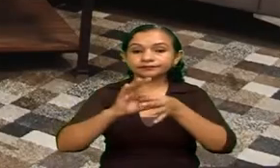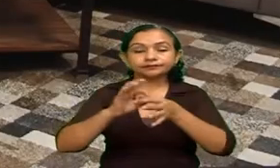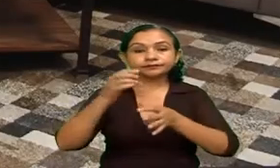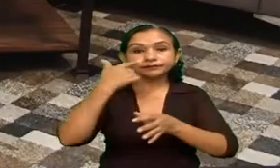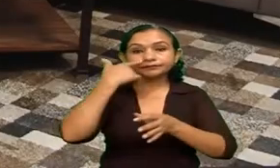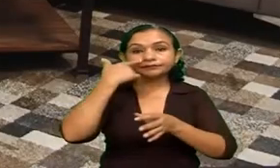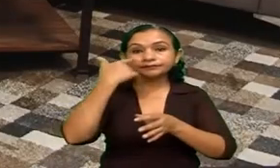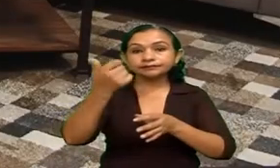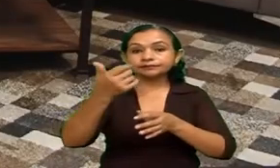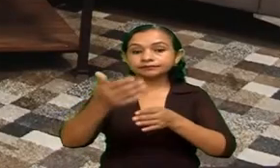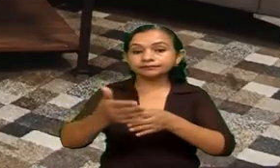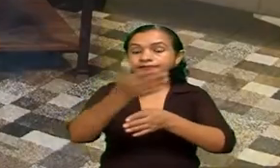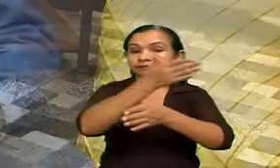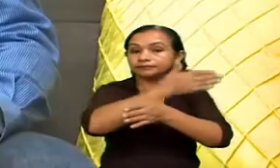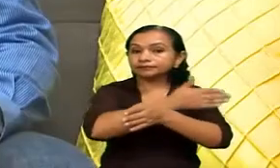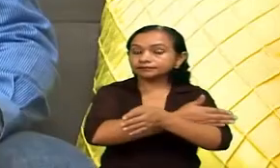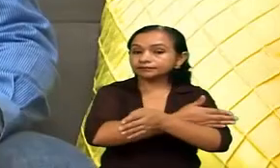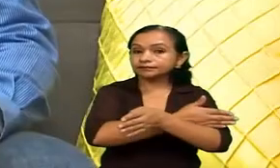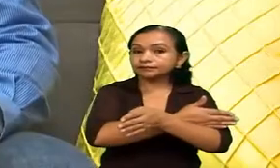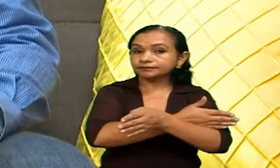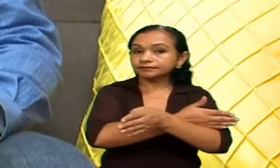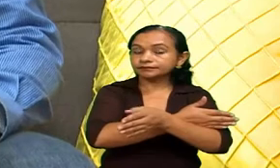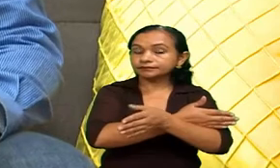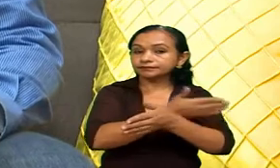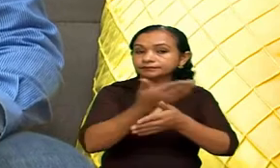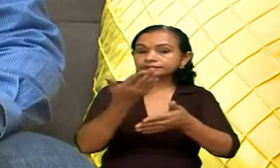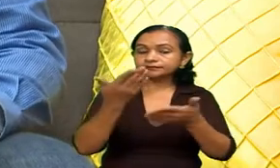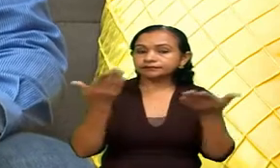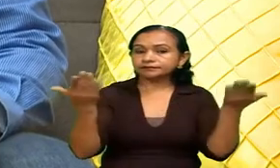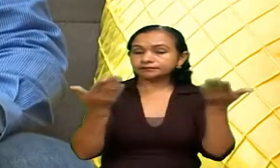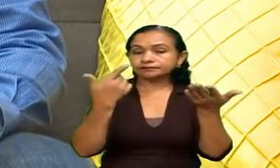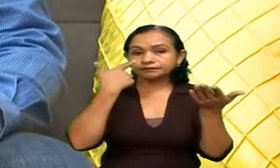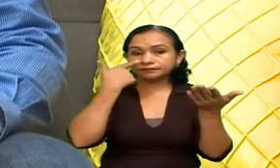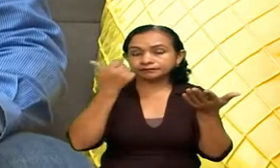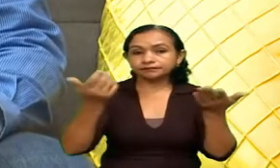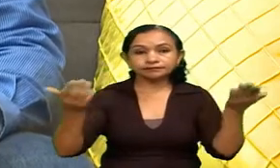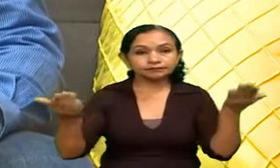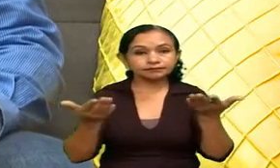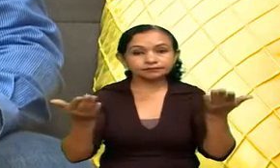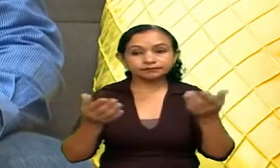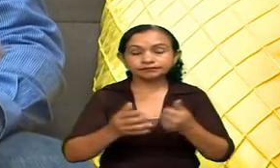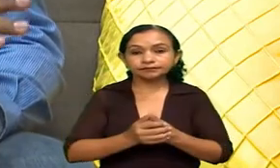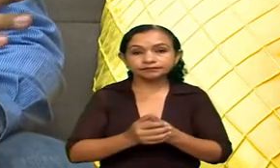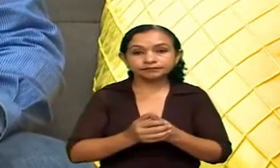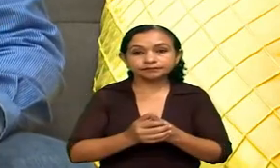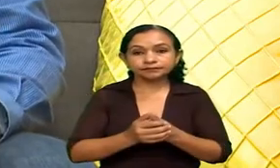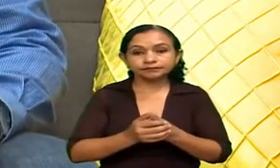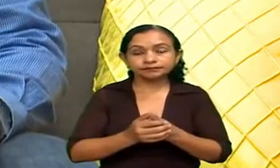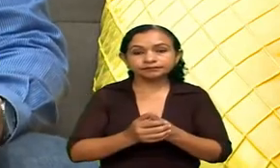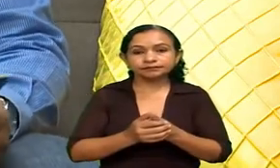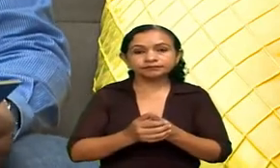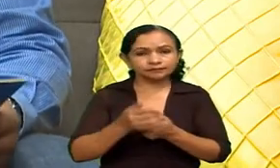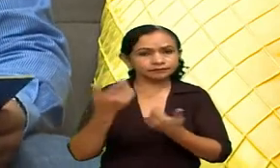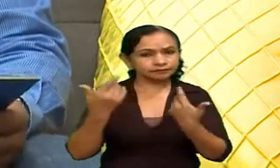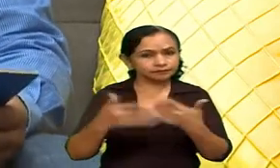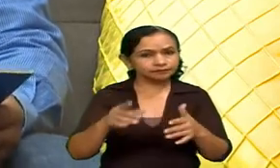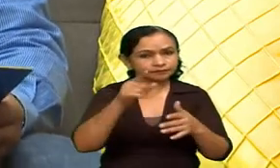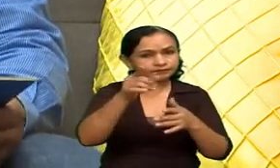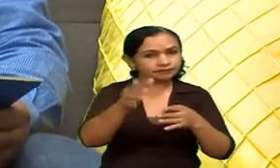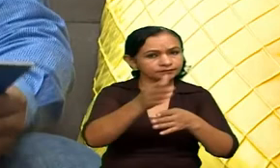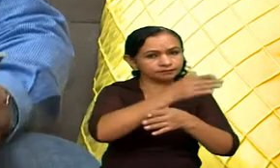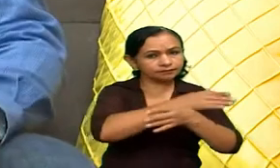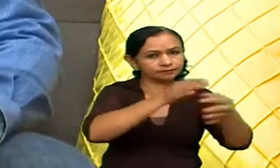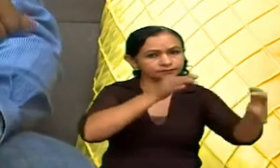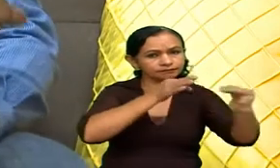en días anteriores, pues nos asustamos un poco, ¿no? Es decir, un apagón nacional. Si bien es cierto, usted ya dio algunas explicaciones en los